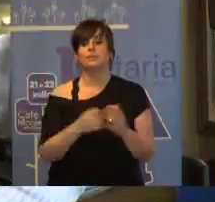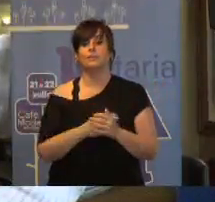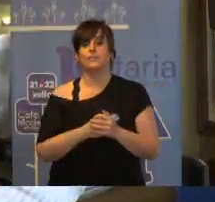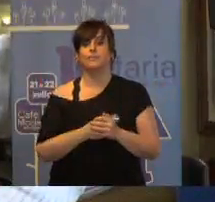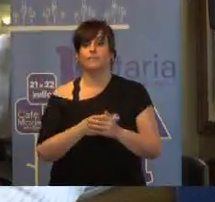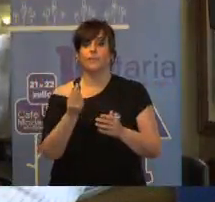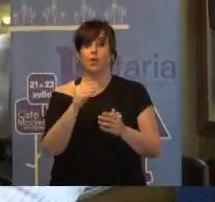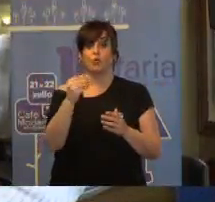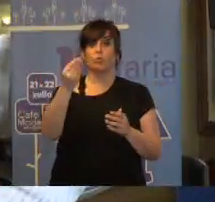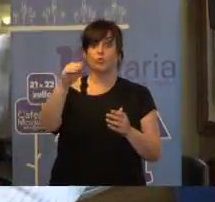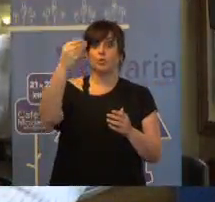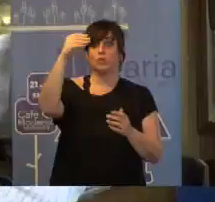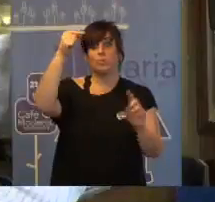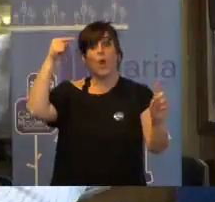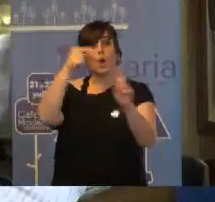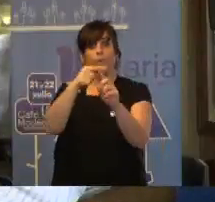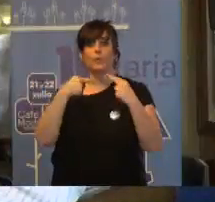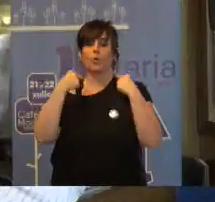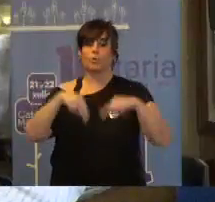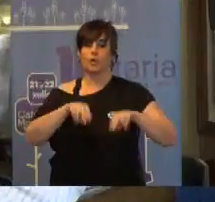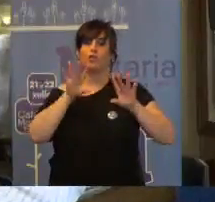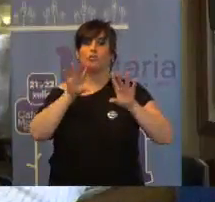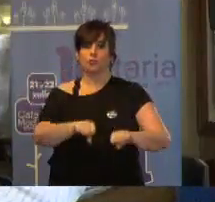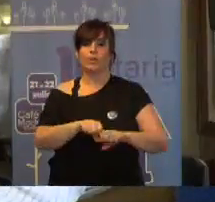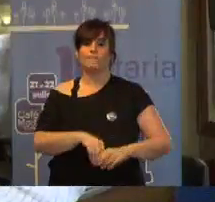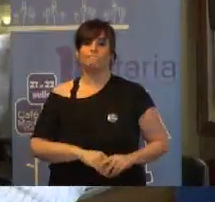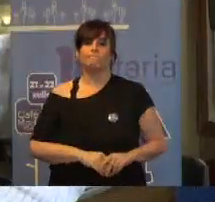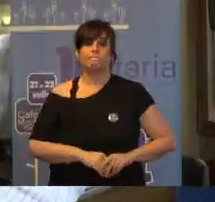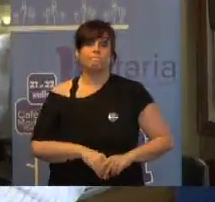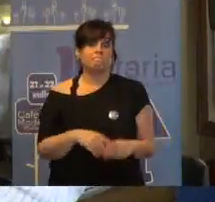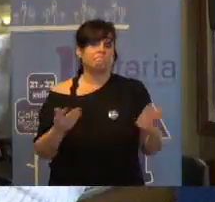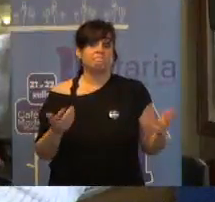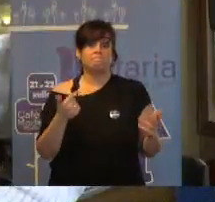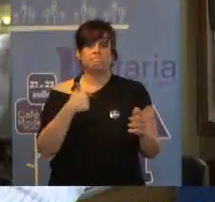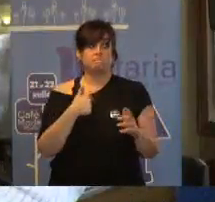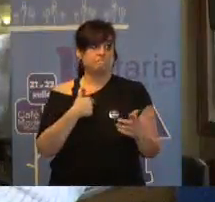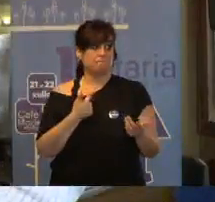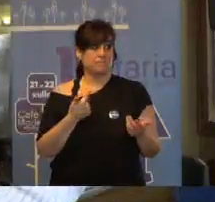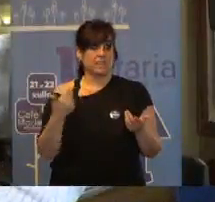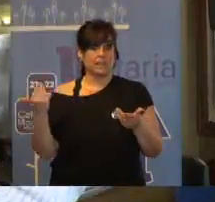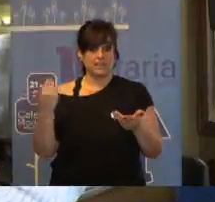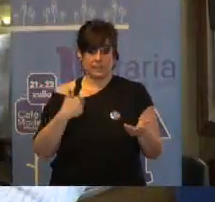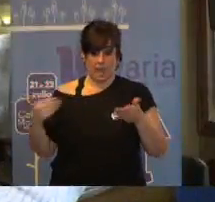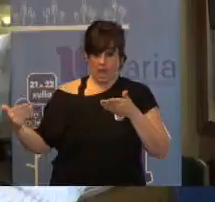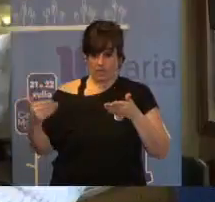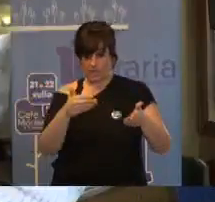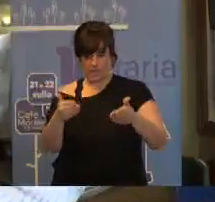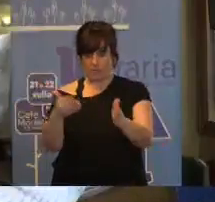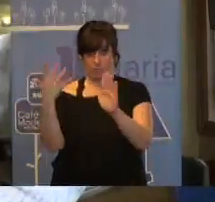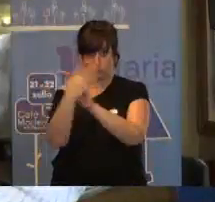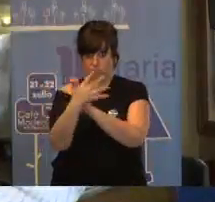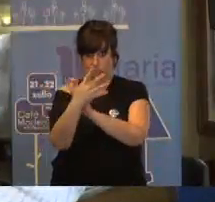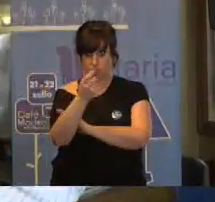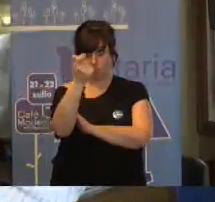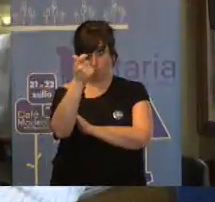para chegar ás diputacións provinciais. Unha vez explicado un pouco cal foi o camiño ata este momento, como